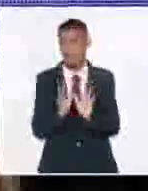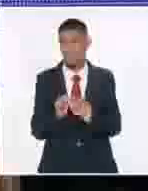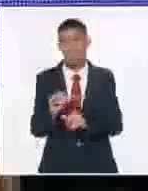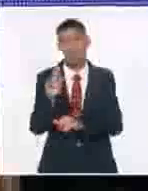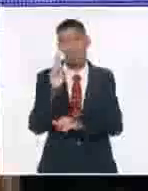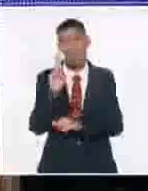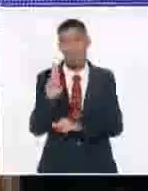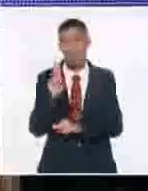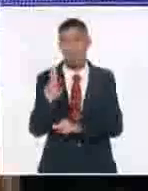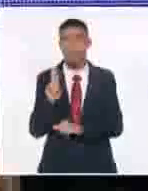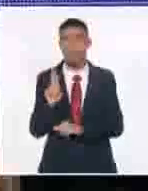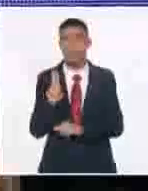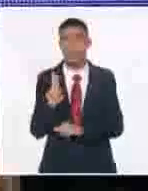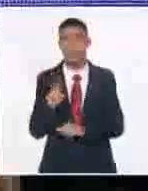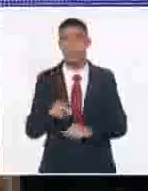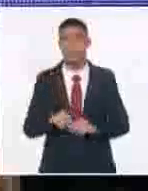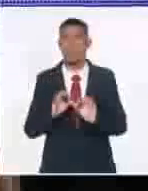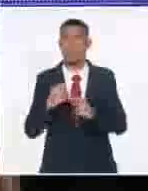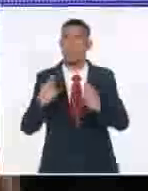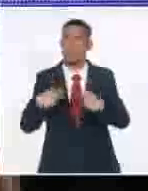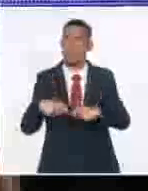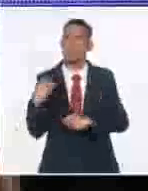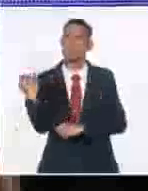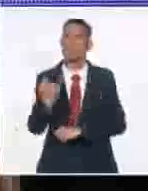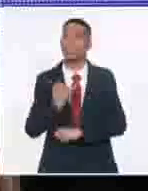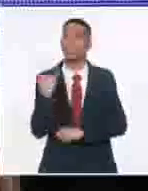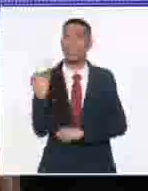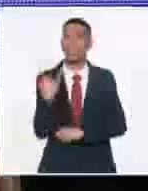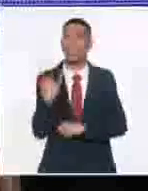urgentes, ajustadas al derecho internacional